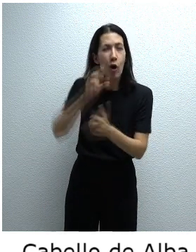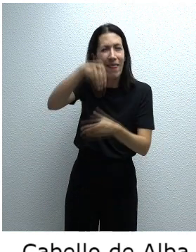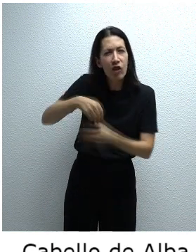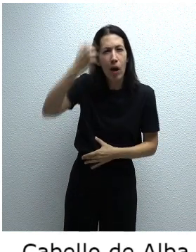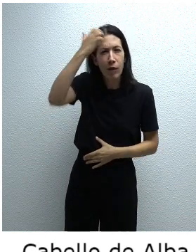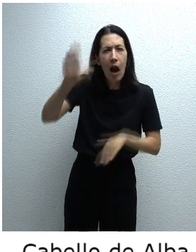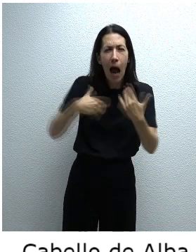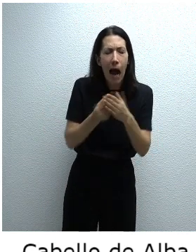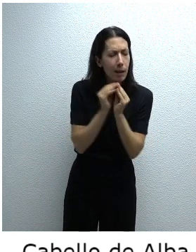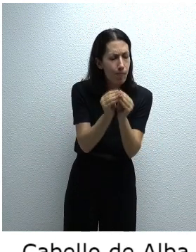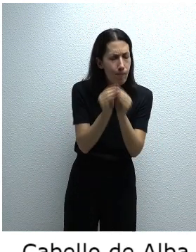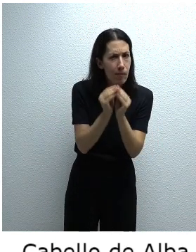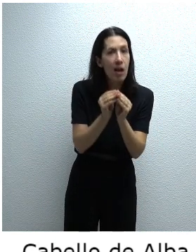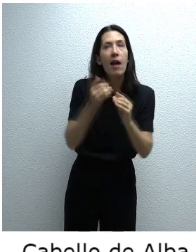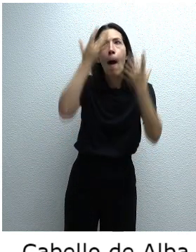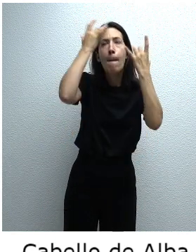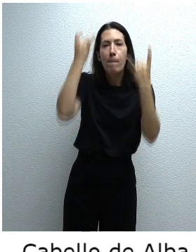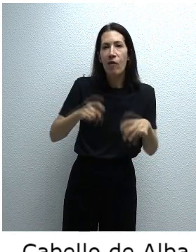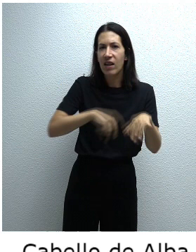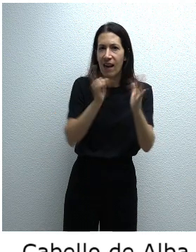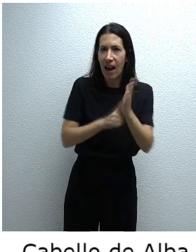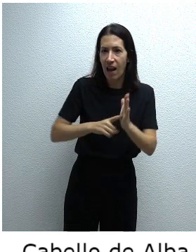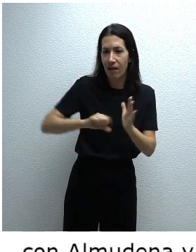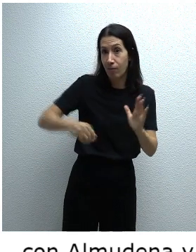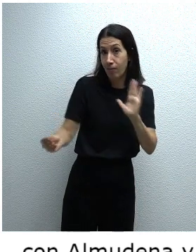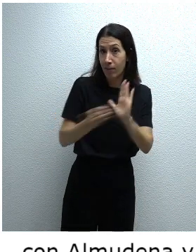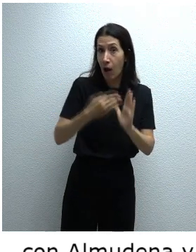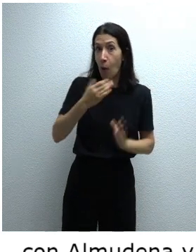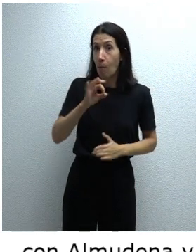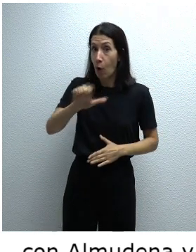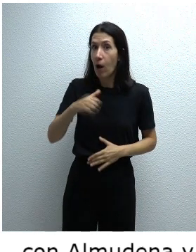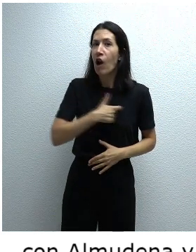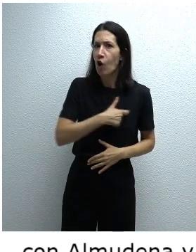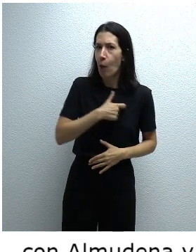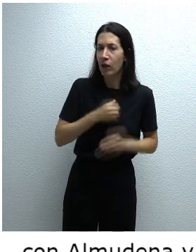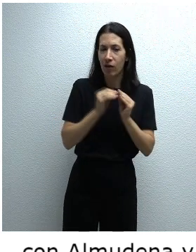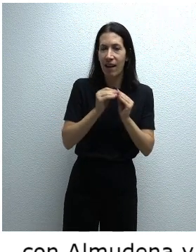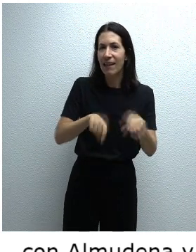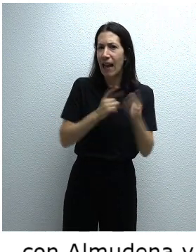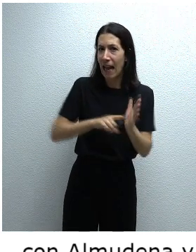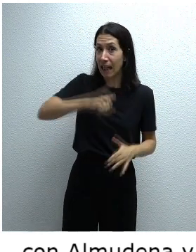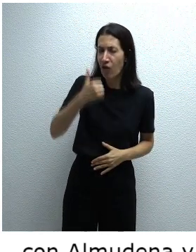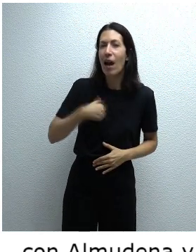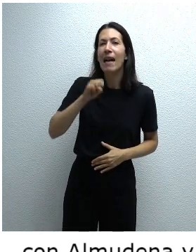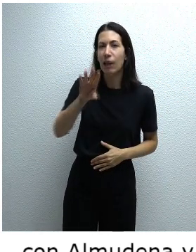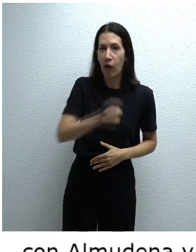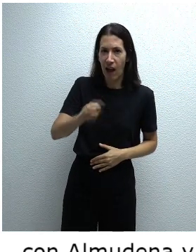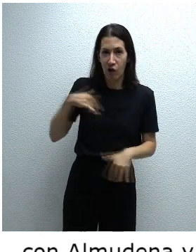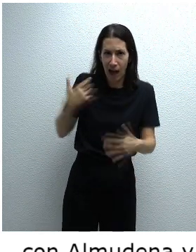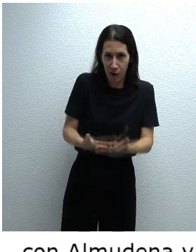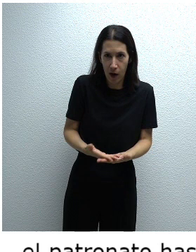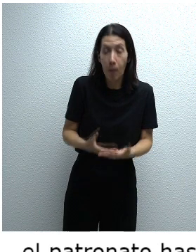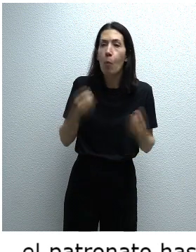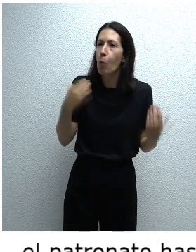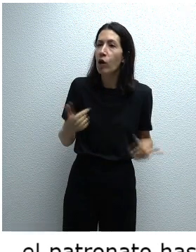que esta ley ha acabado saliendo en el Boletín Oficial del Estado, en la Comisión de Legislación. Bueno, pues Federico, yo